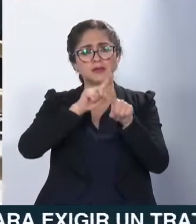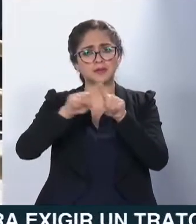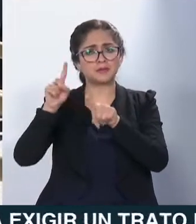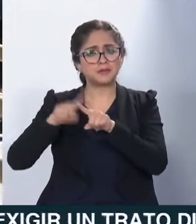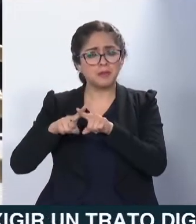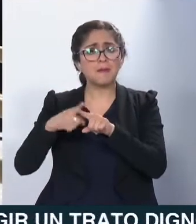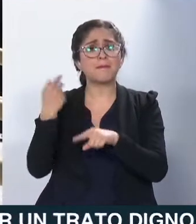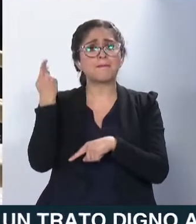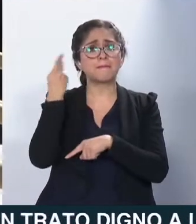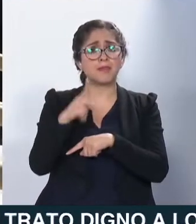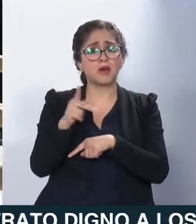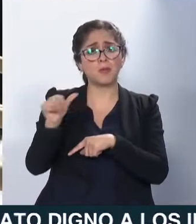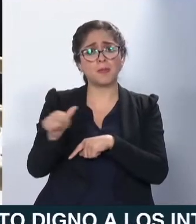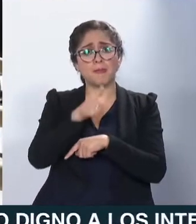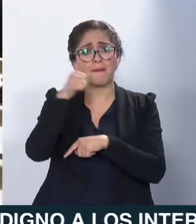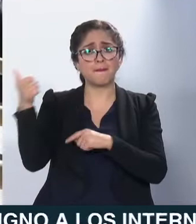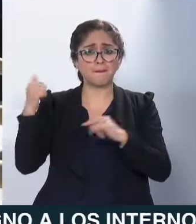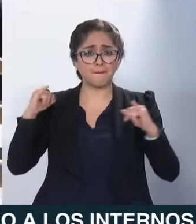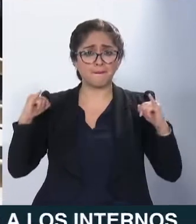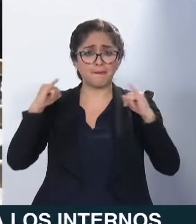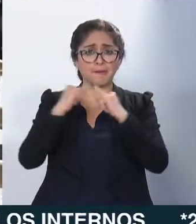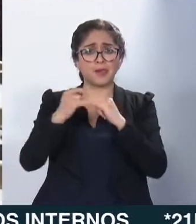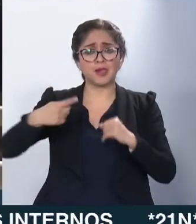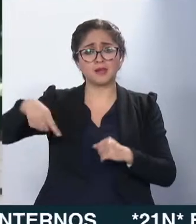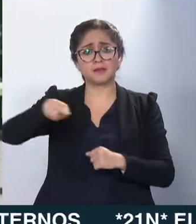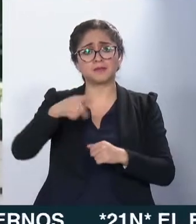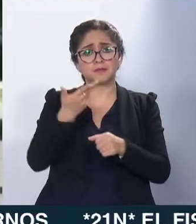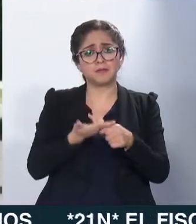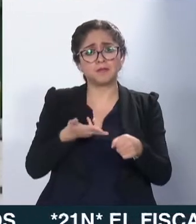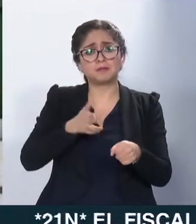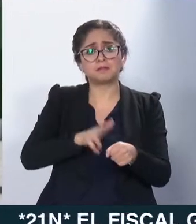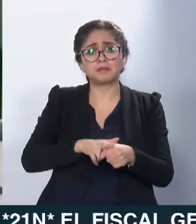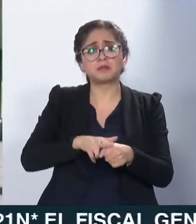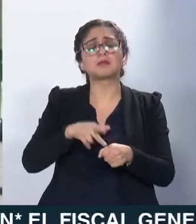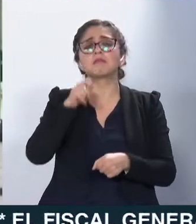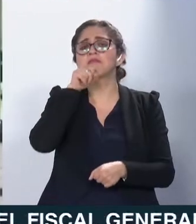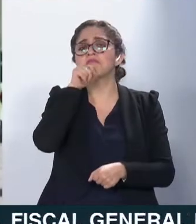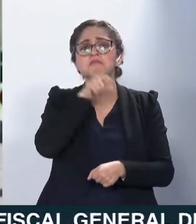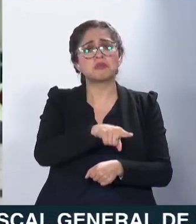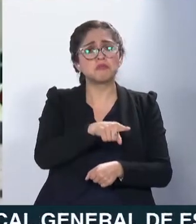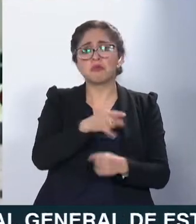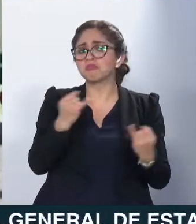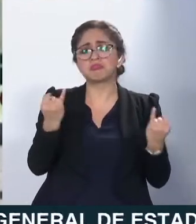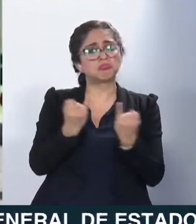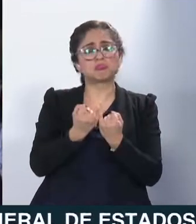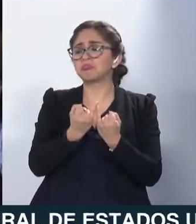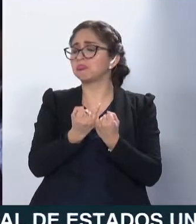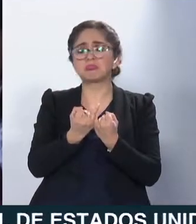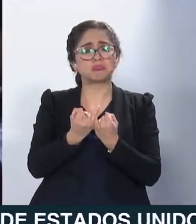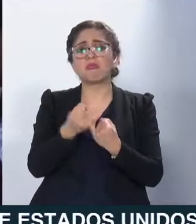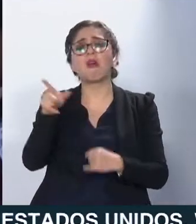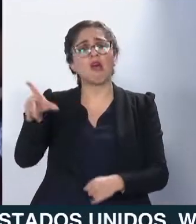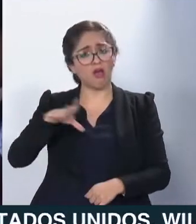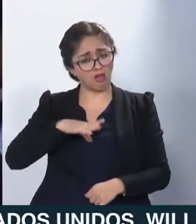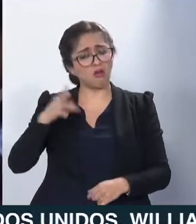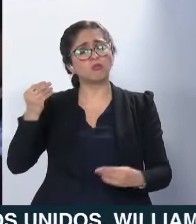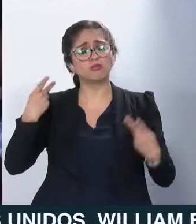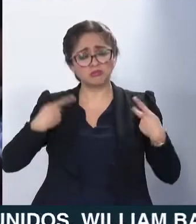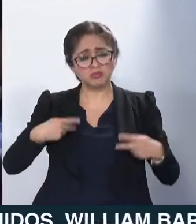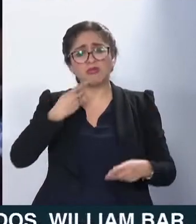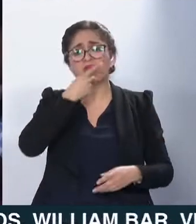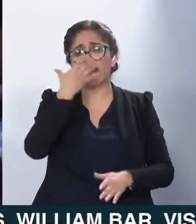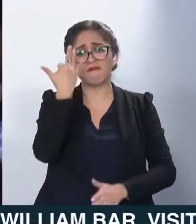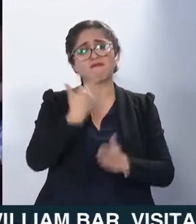Sin embargo, en algunas otras instituciones de seguridad social, la situación no es la misma. Pacientes han denunciado desabasto